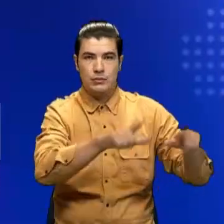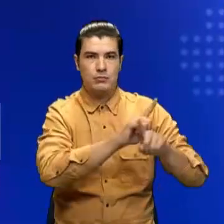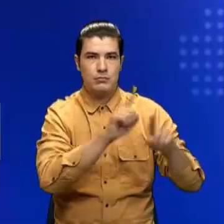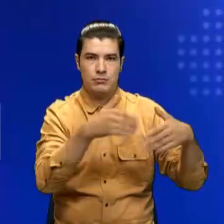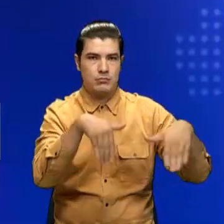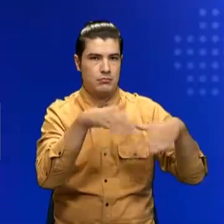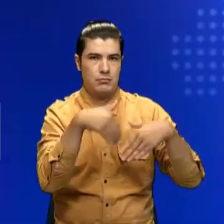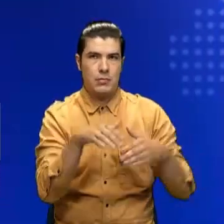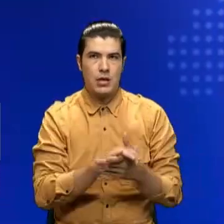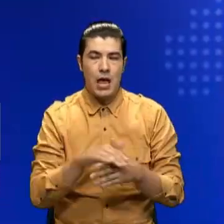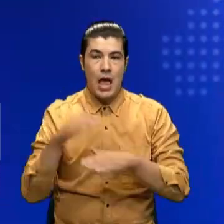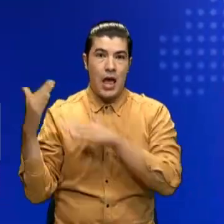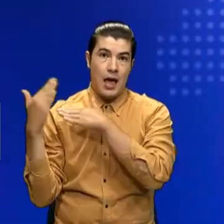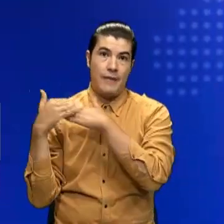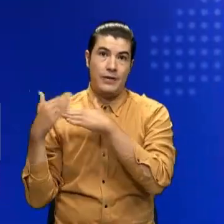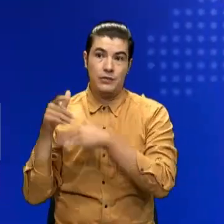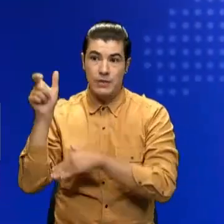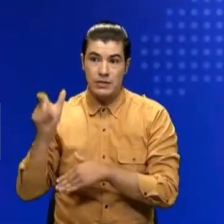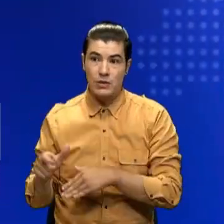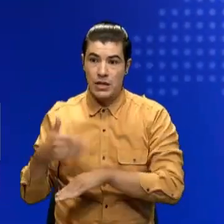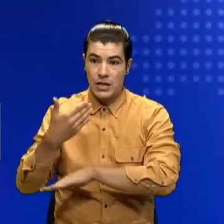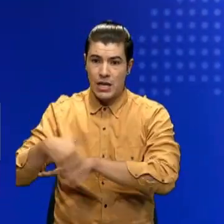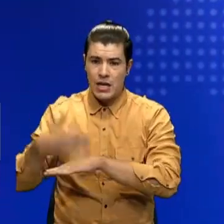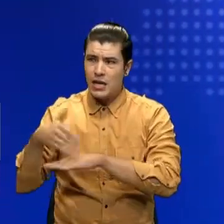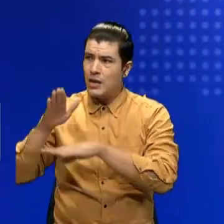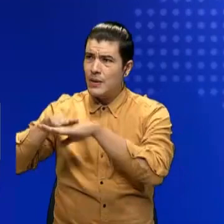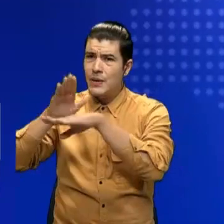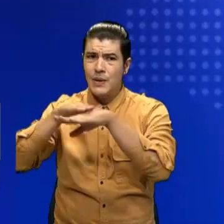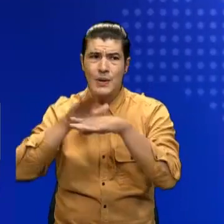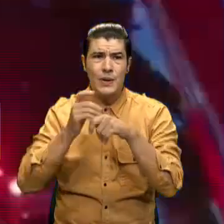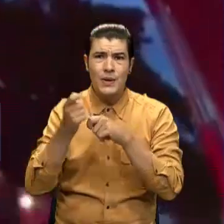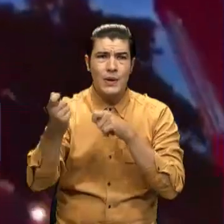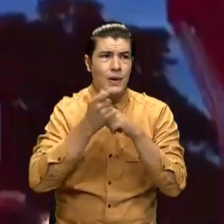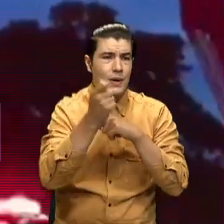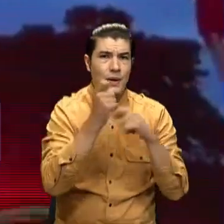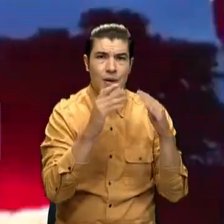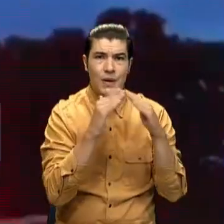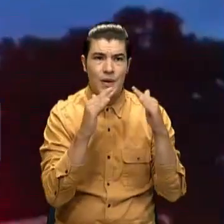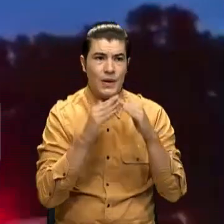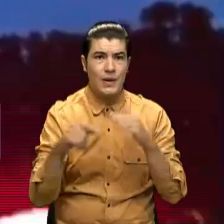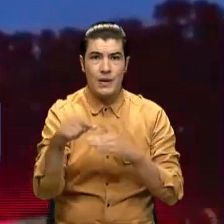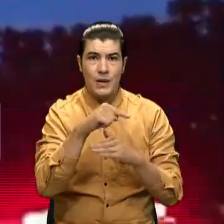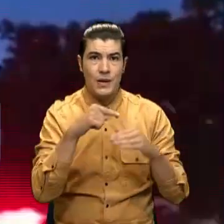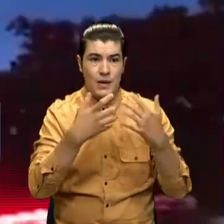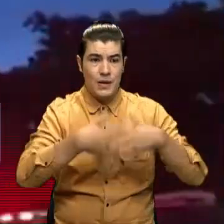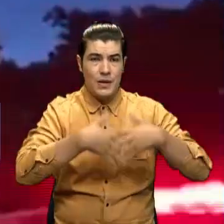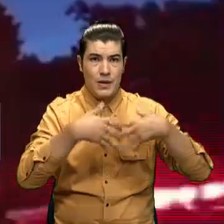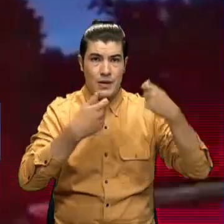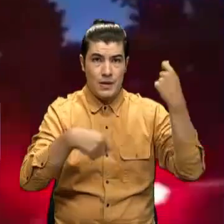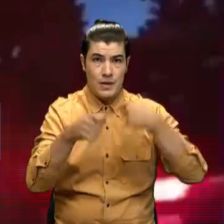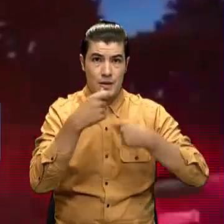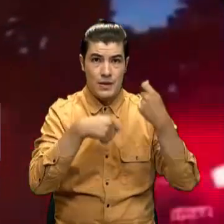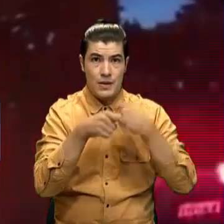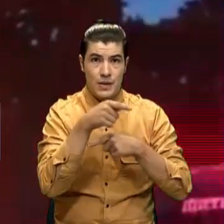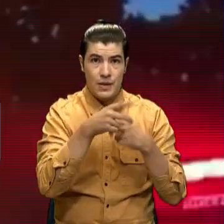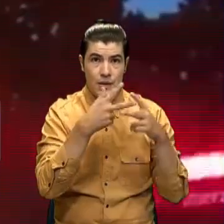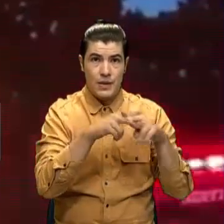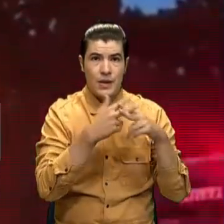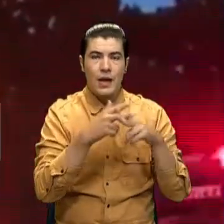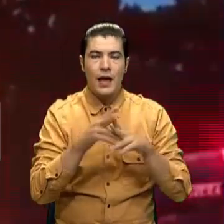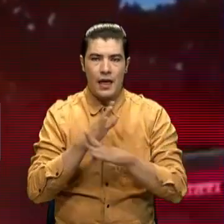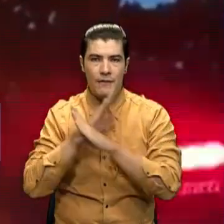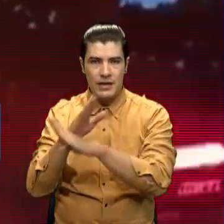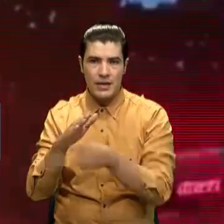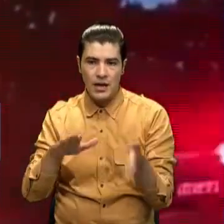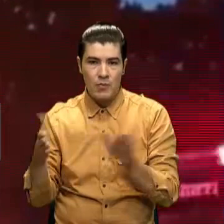aviso oportuno en la madrugada de un habitante de la calle que alertó de los vecinos cercanos a la ferretería sobre el incendio evitó la